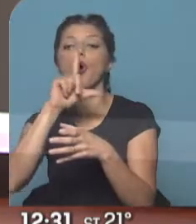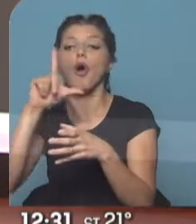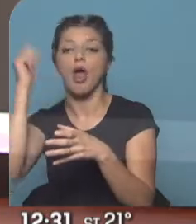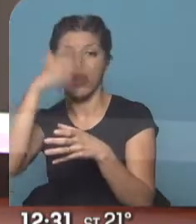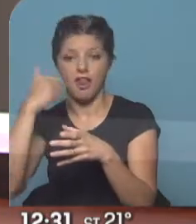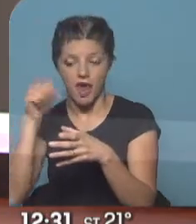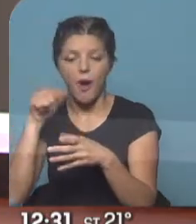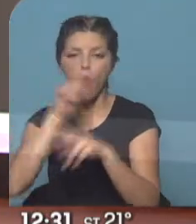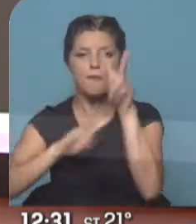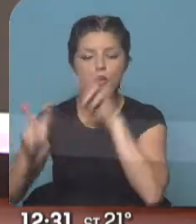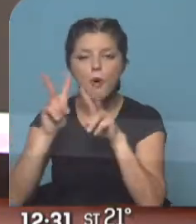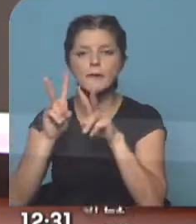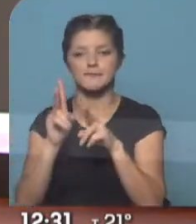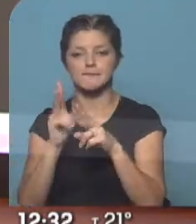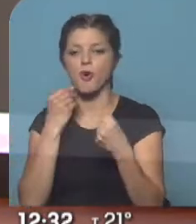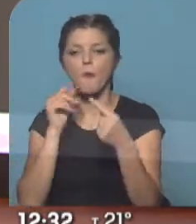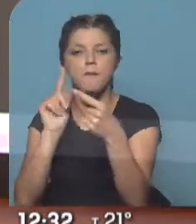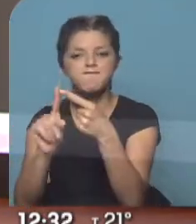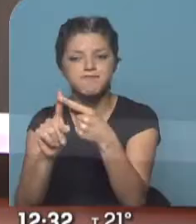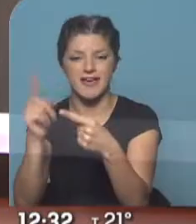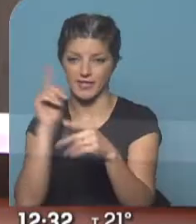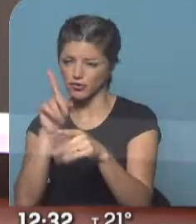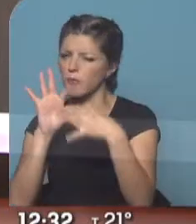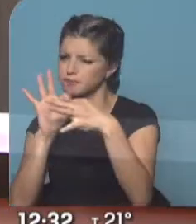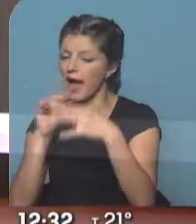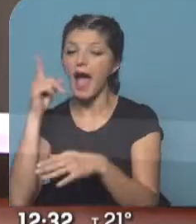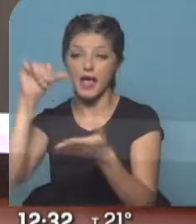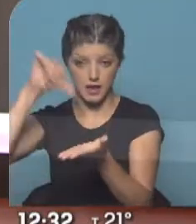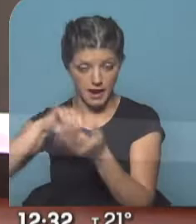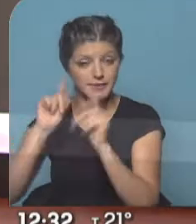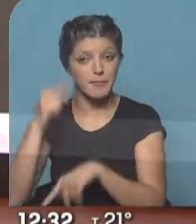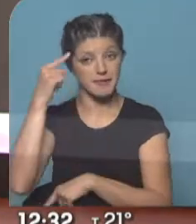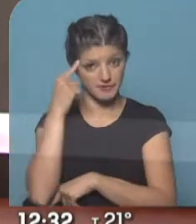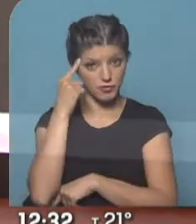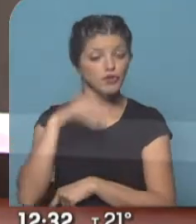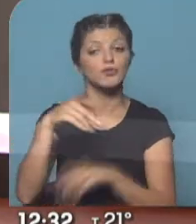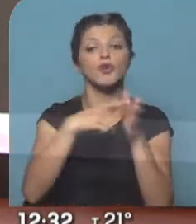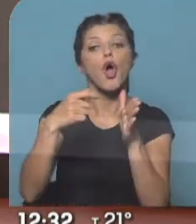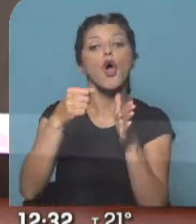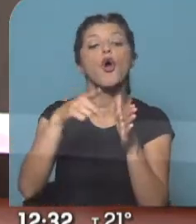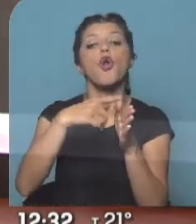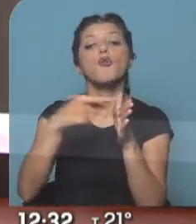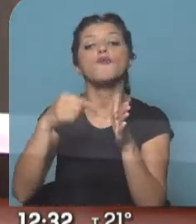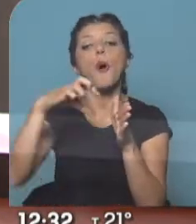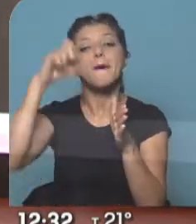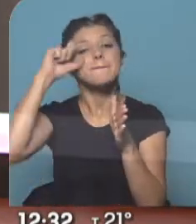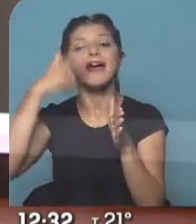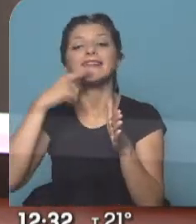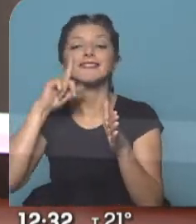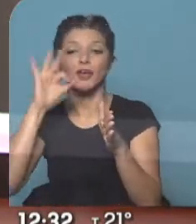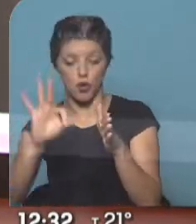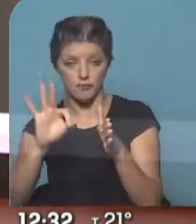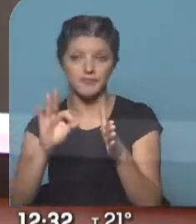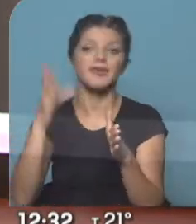como cercano a Irán y también reacomodándose de cara a lo que ocurre en el Golfo Pérsico con Arabia Saudita y los Estados